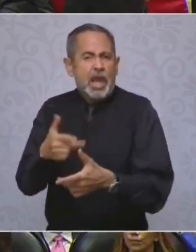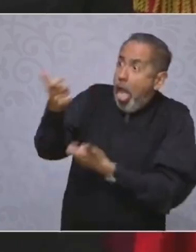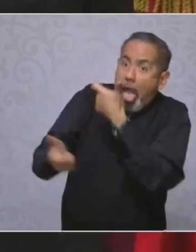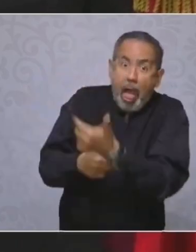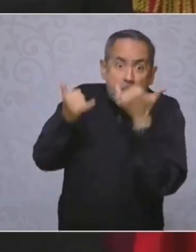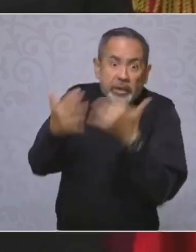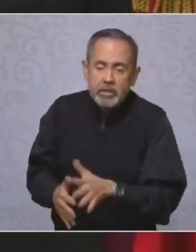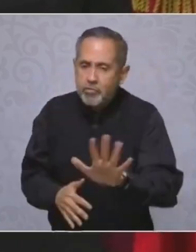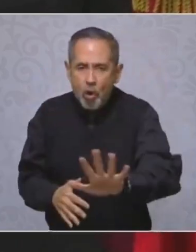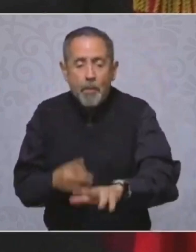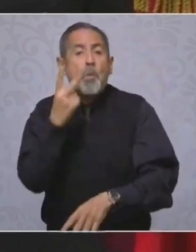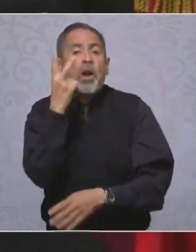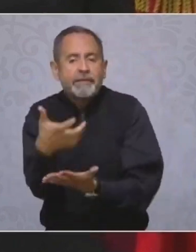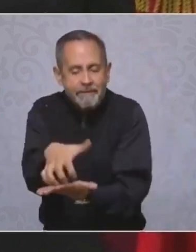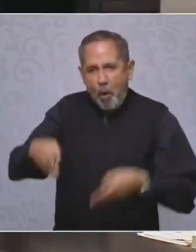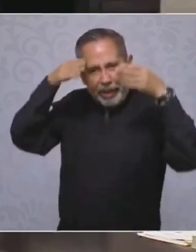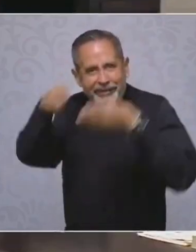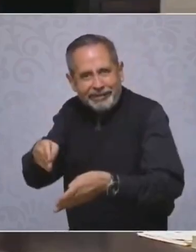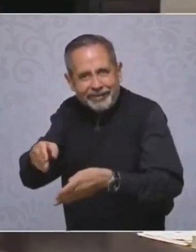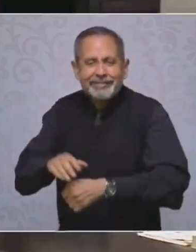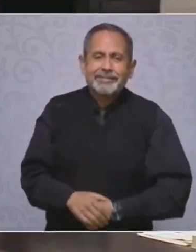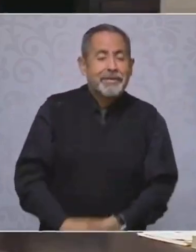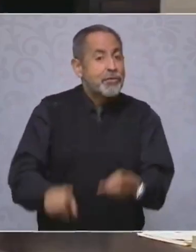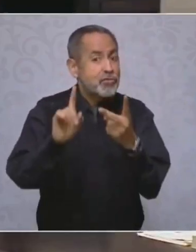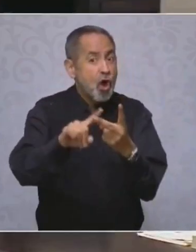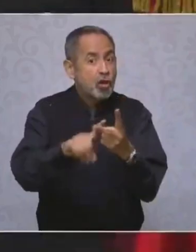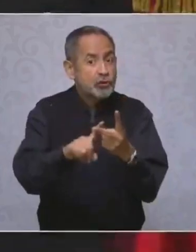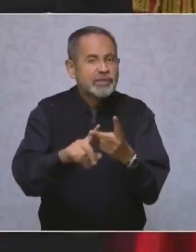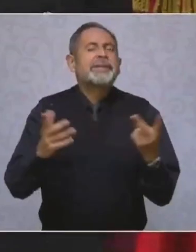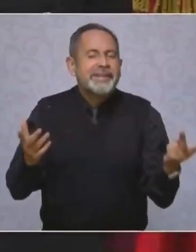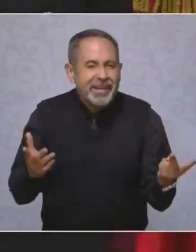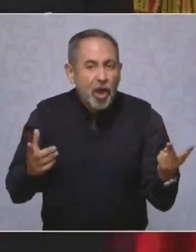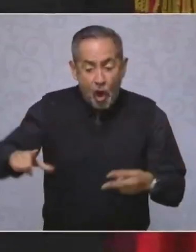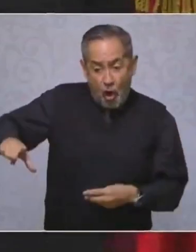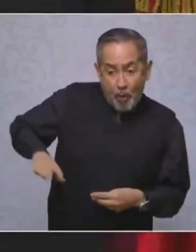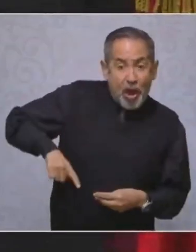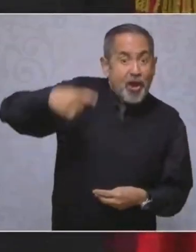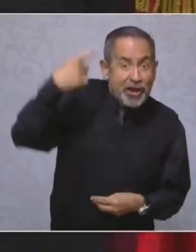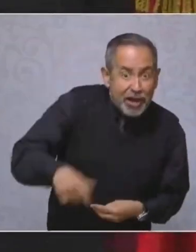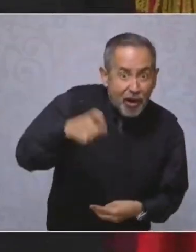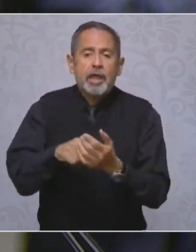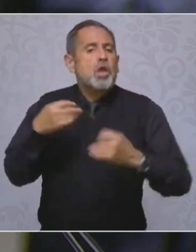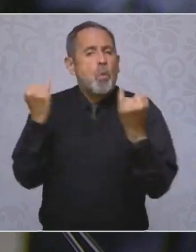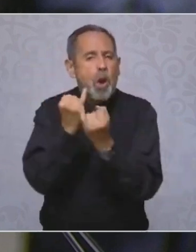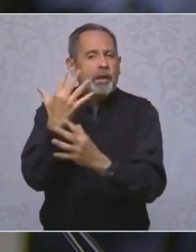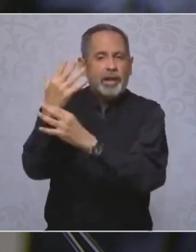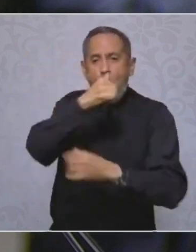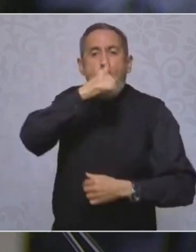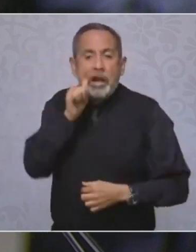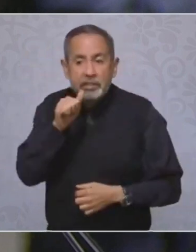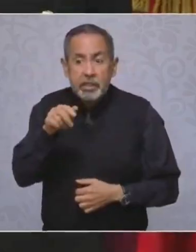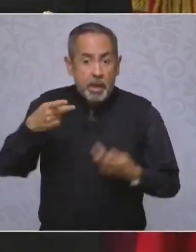mexicano, austeridad republicana. No puede haber gobierno rico con pueblo pobre, con el